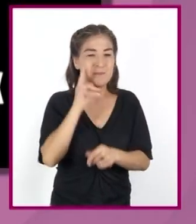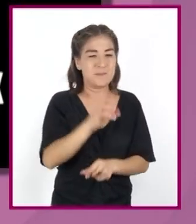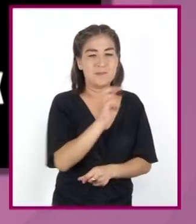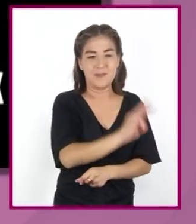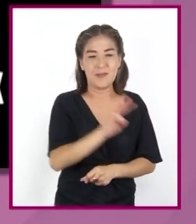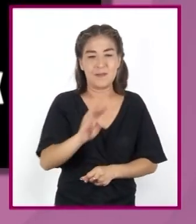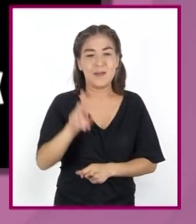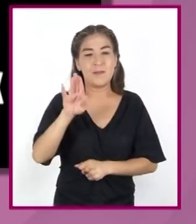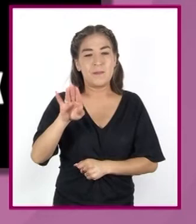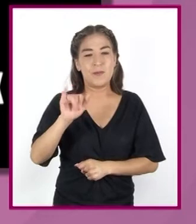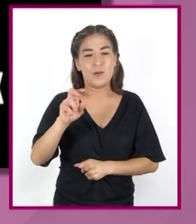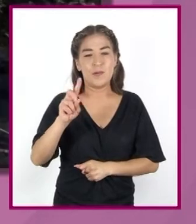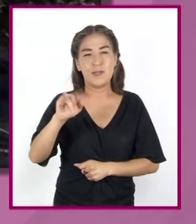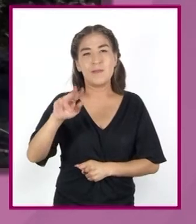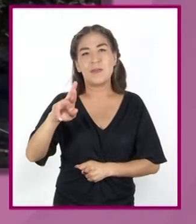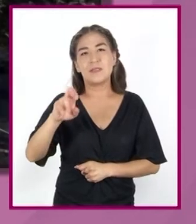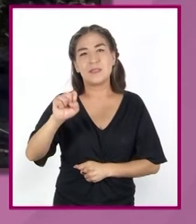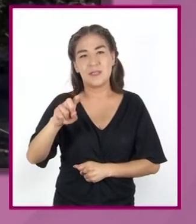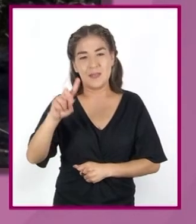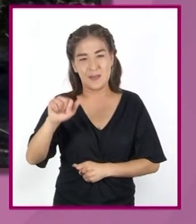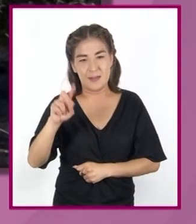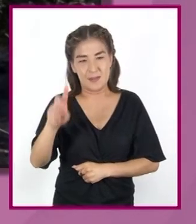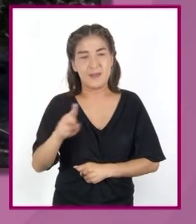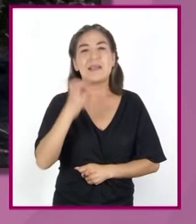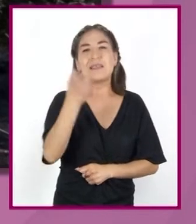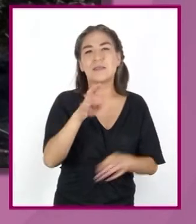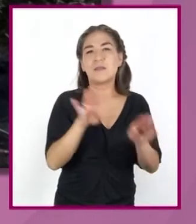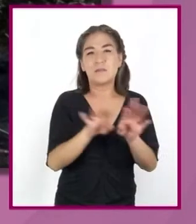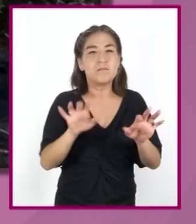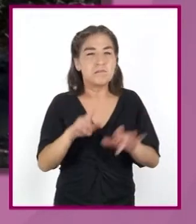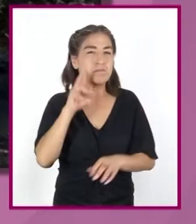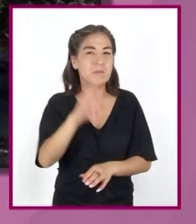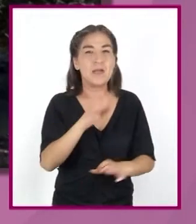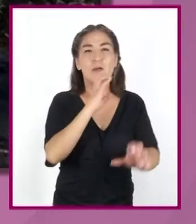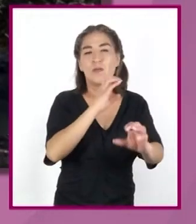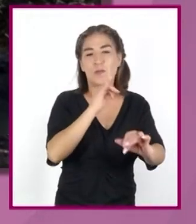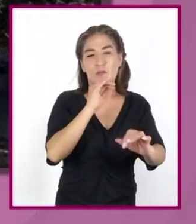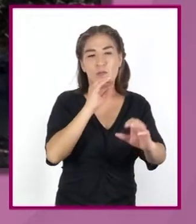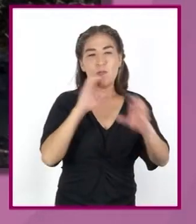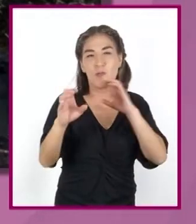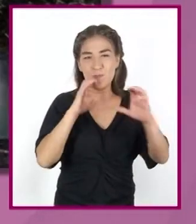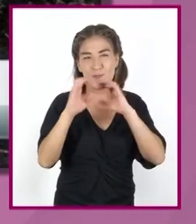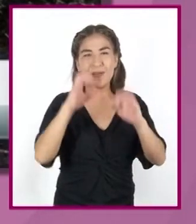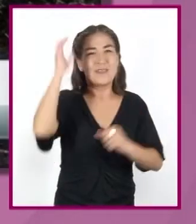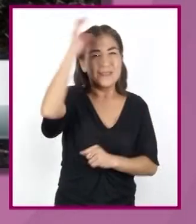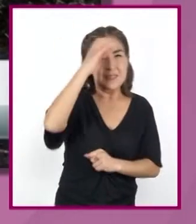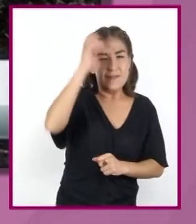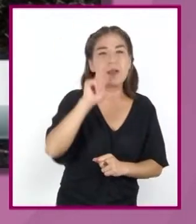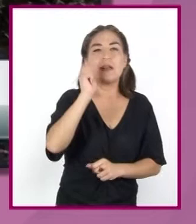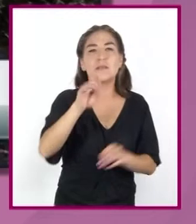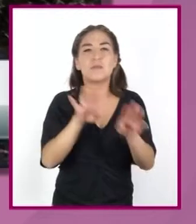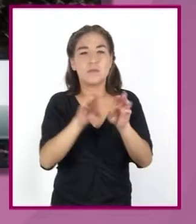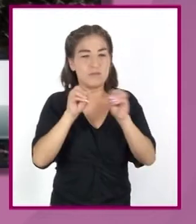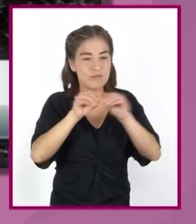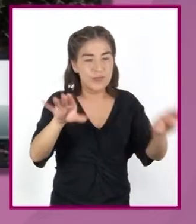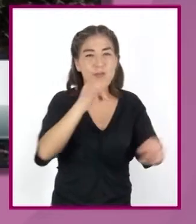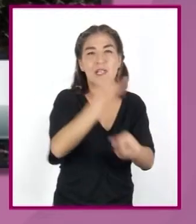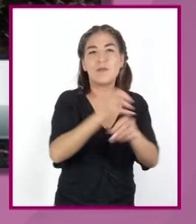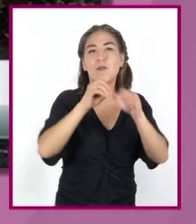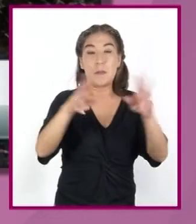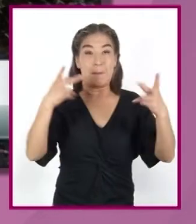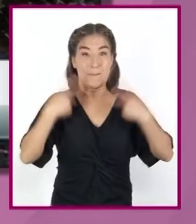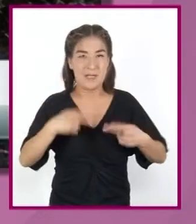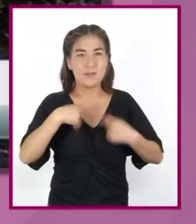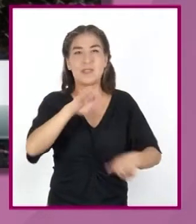Biodiversidad Mexicana de la Conavio. En la Dirección de Comunicación Científica, lo que hacemos es digerir la información de los